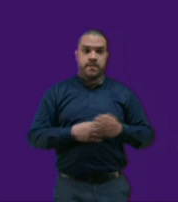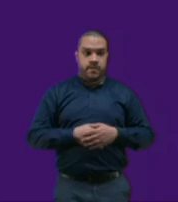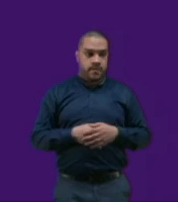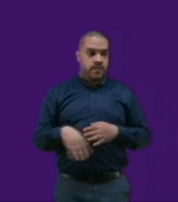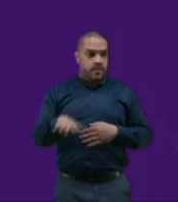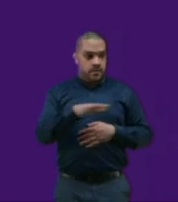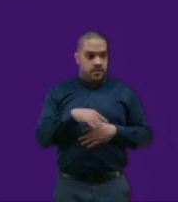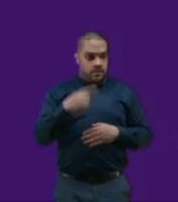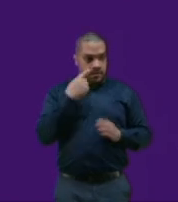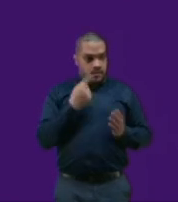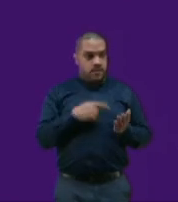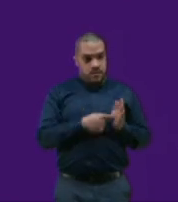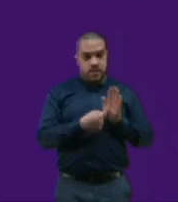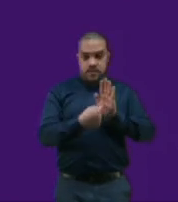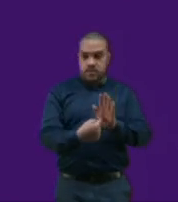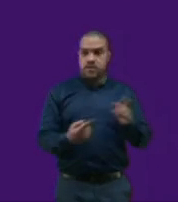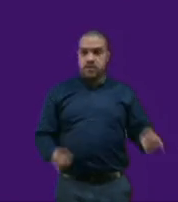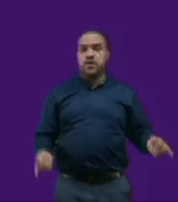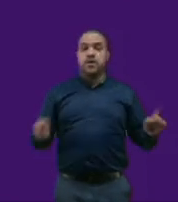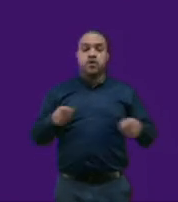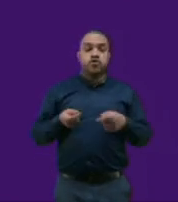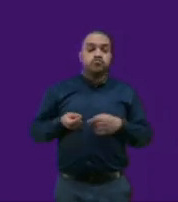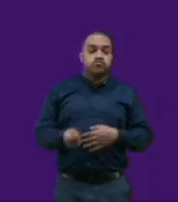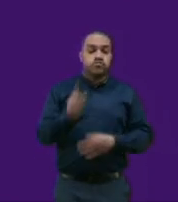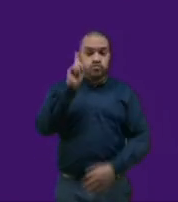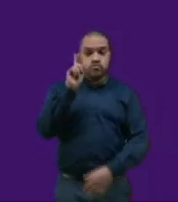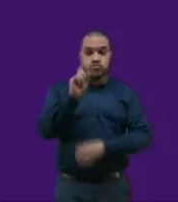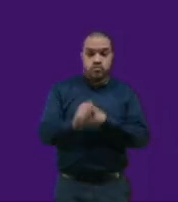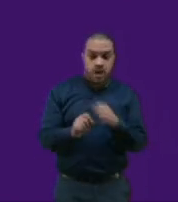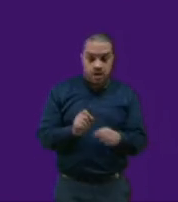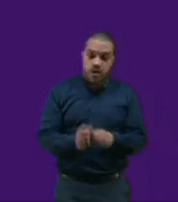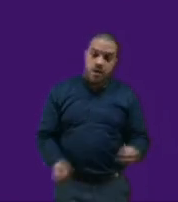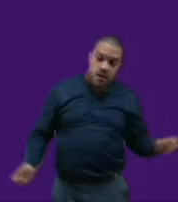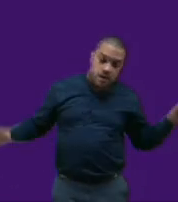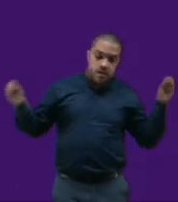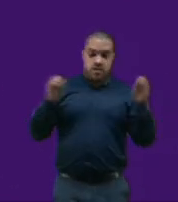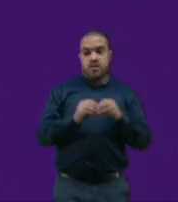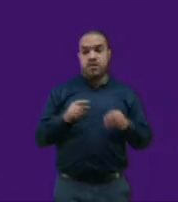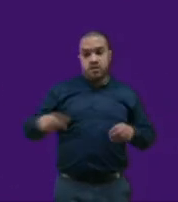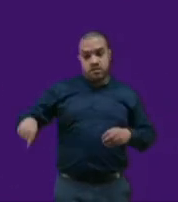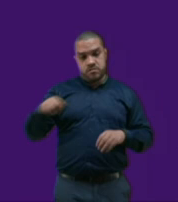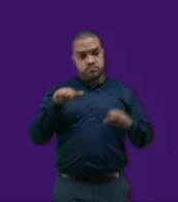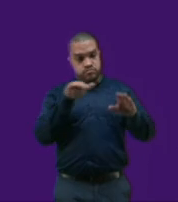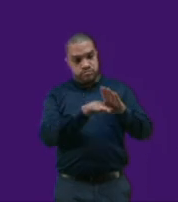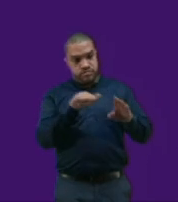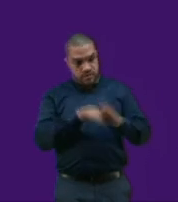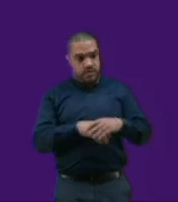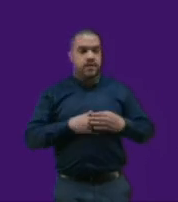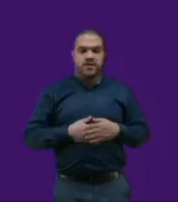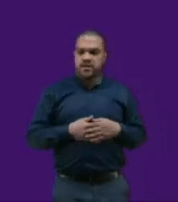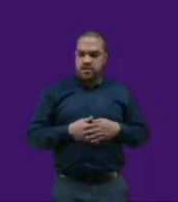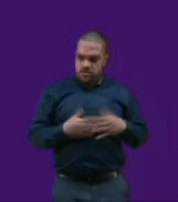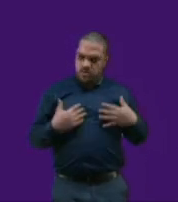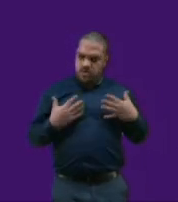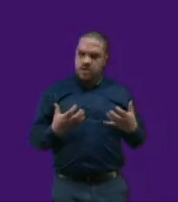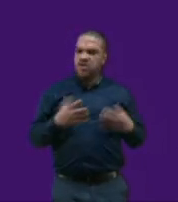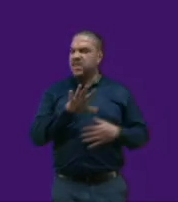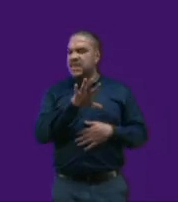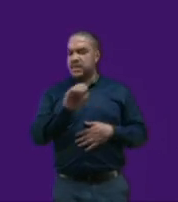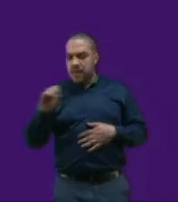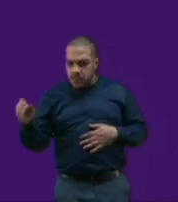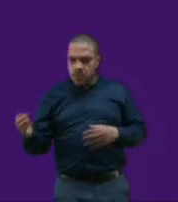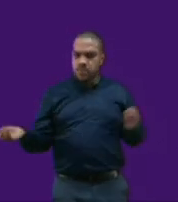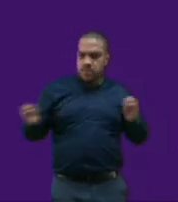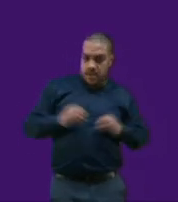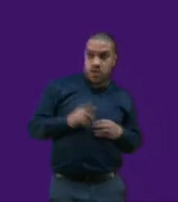crecimiento mejor, y en un año voy al inversionista o a los inversionistas otra vez y les digo, quiero levantar otros 500.